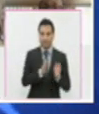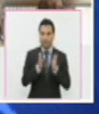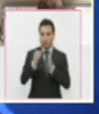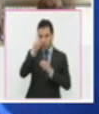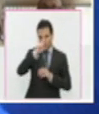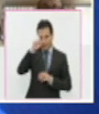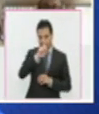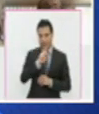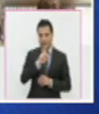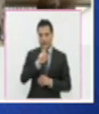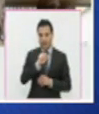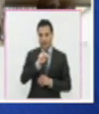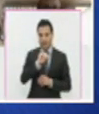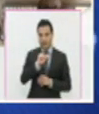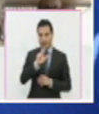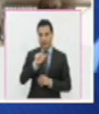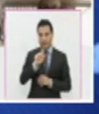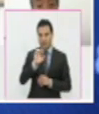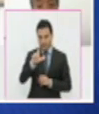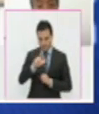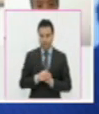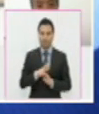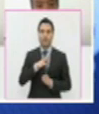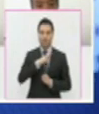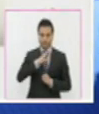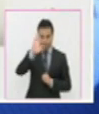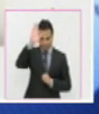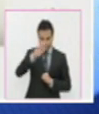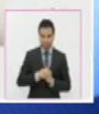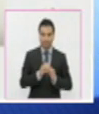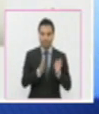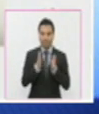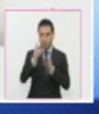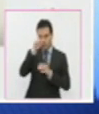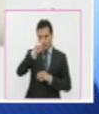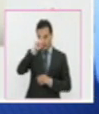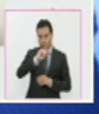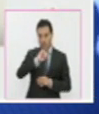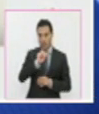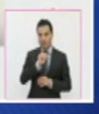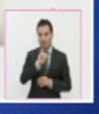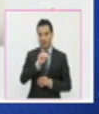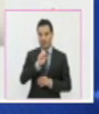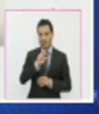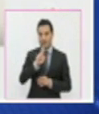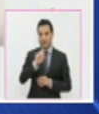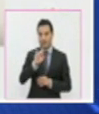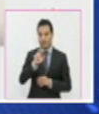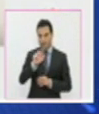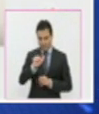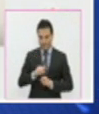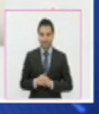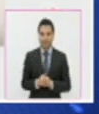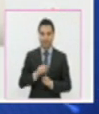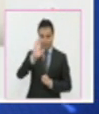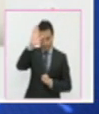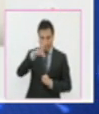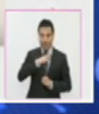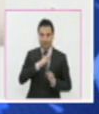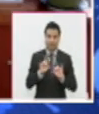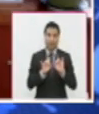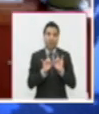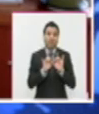la primera vez que la izquierda ganó una elección en México, que fue la del entonces Distrito Federal. Es